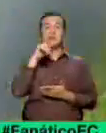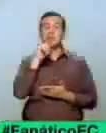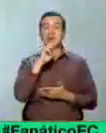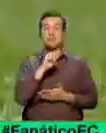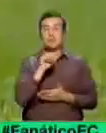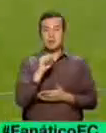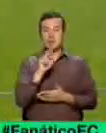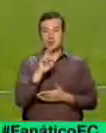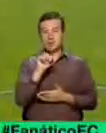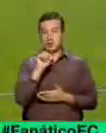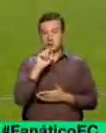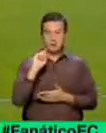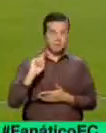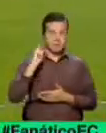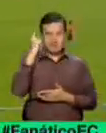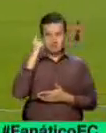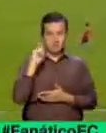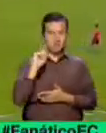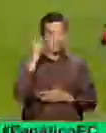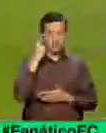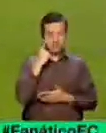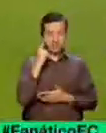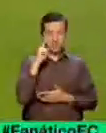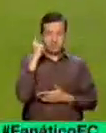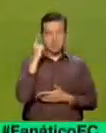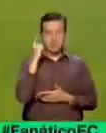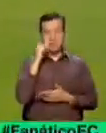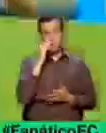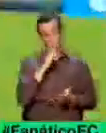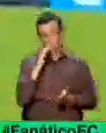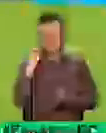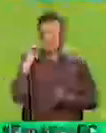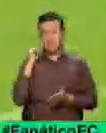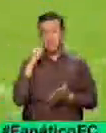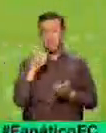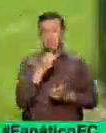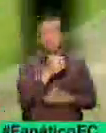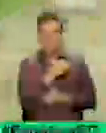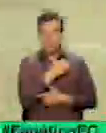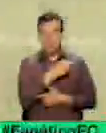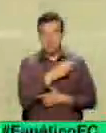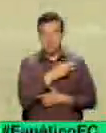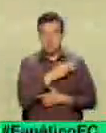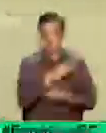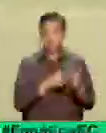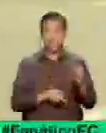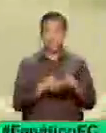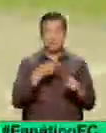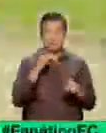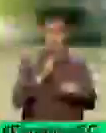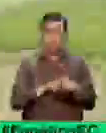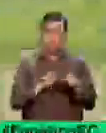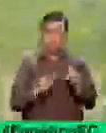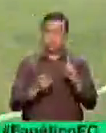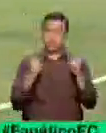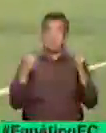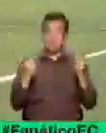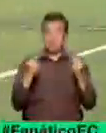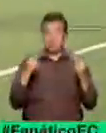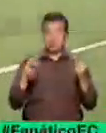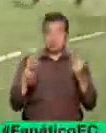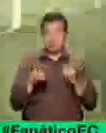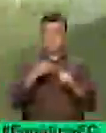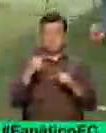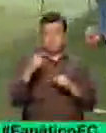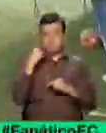Macará, quien ostentaba el liderato por algunas fechas. Emelec por primera vez se adueña del primer lugar y en la